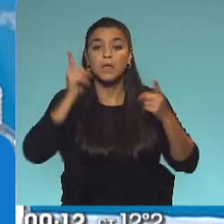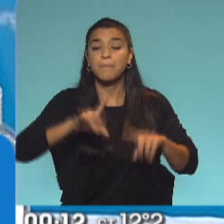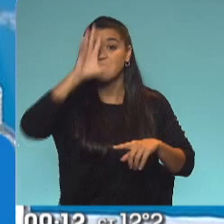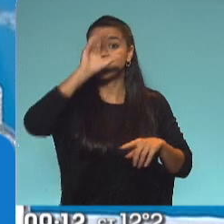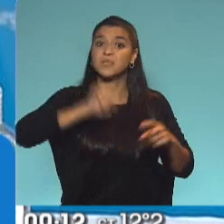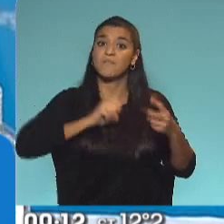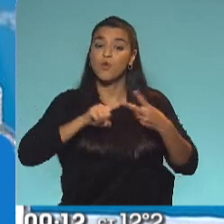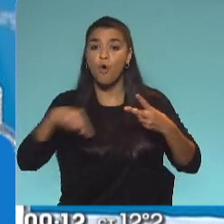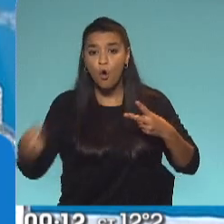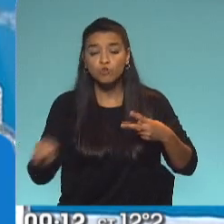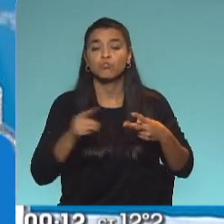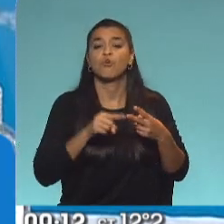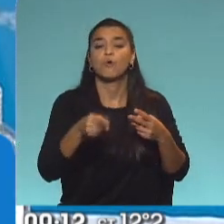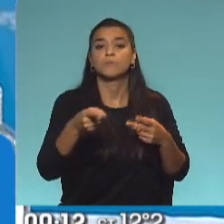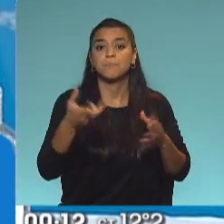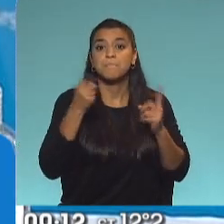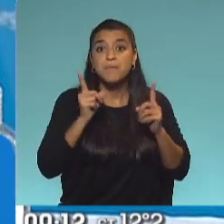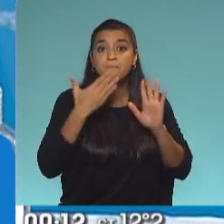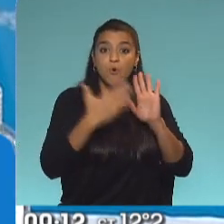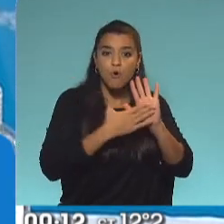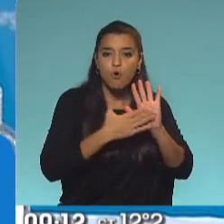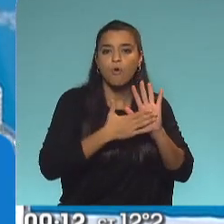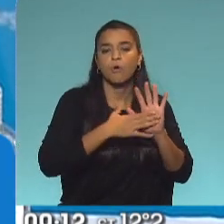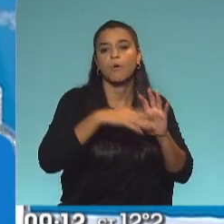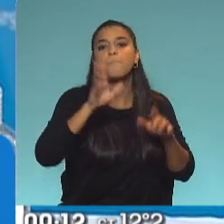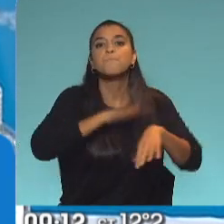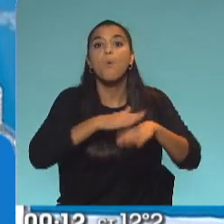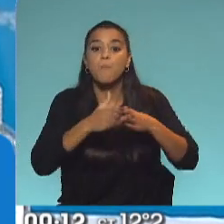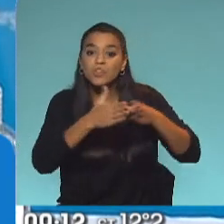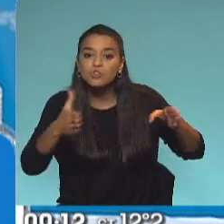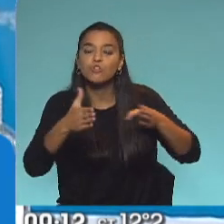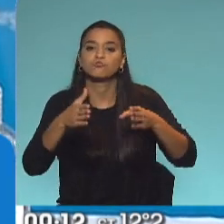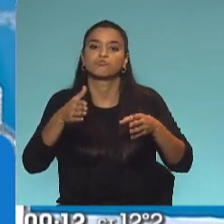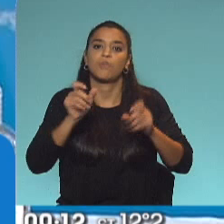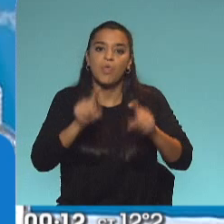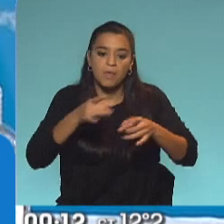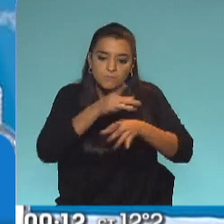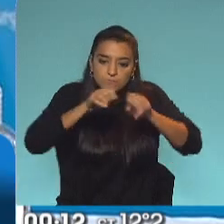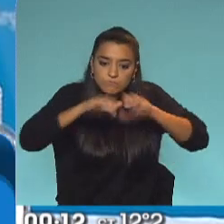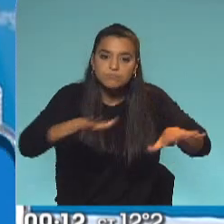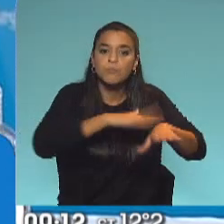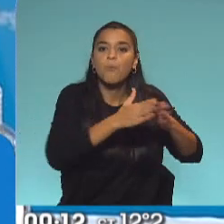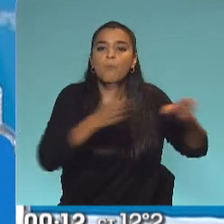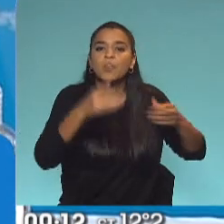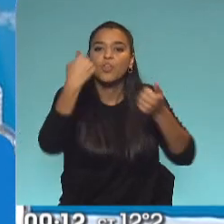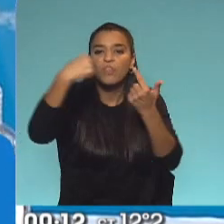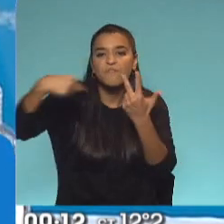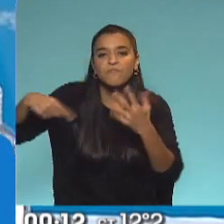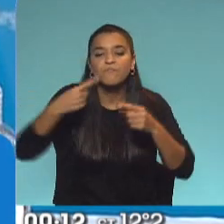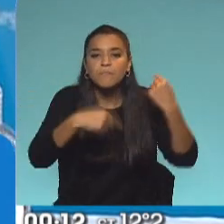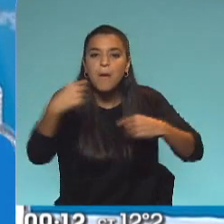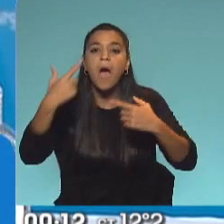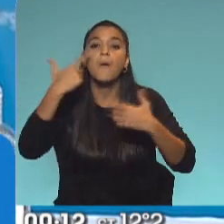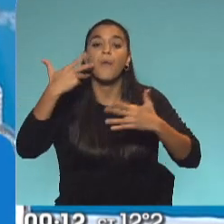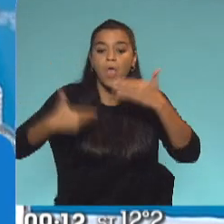que tenemos es realizar estos estudios en diferentes momentos de la epidemia de la pandemia para evaluar la evolución